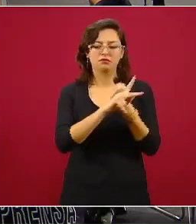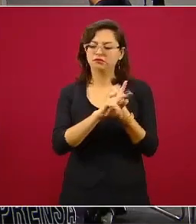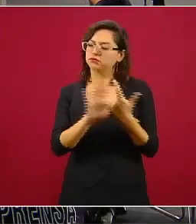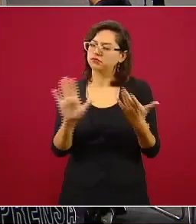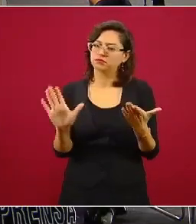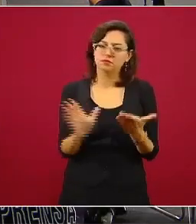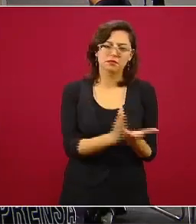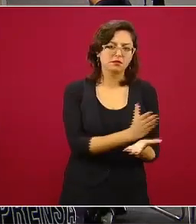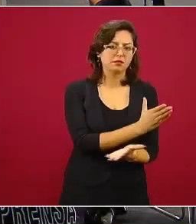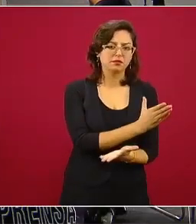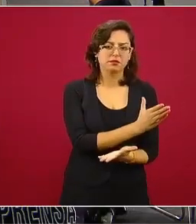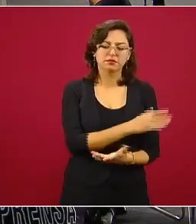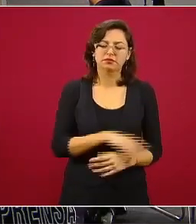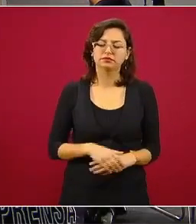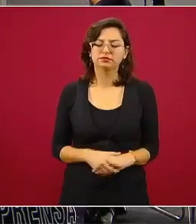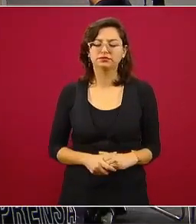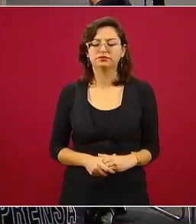sean.